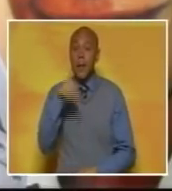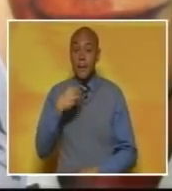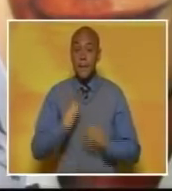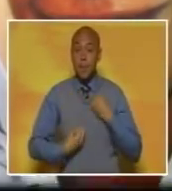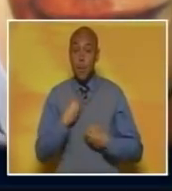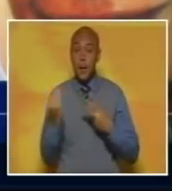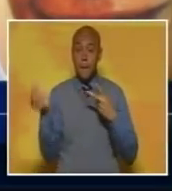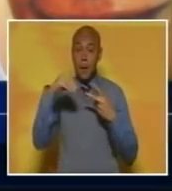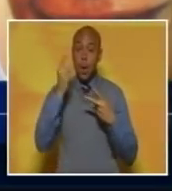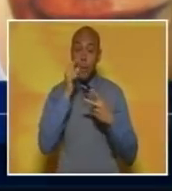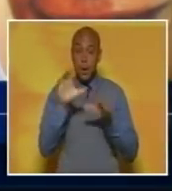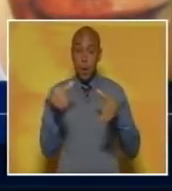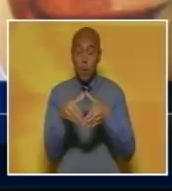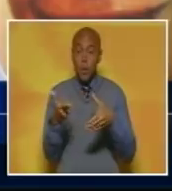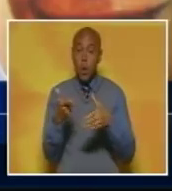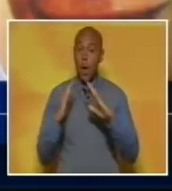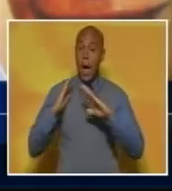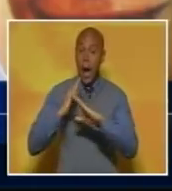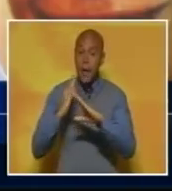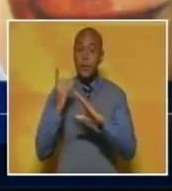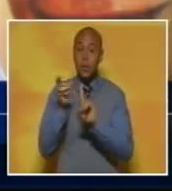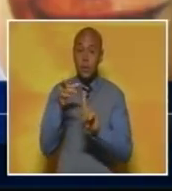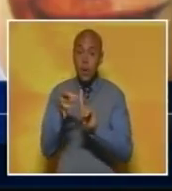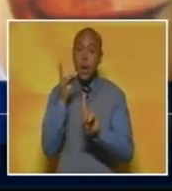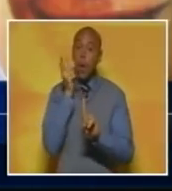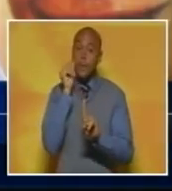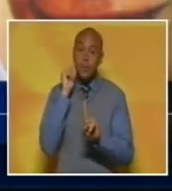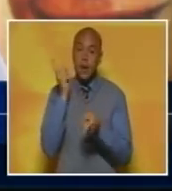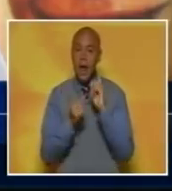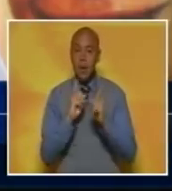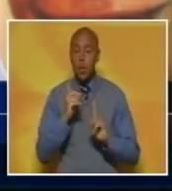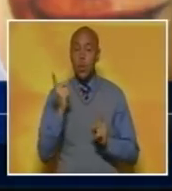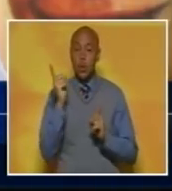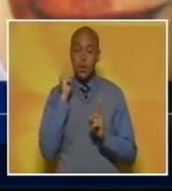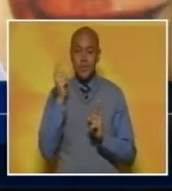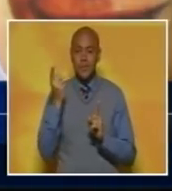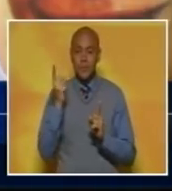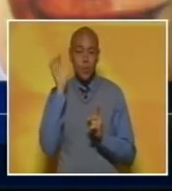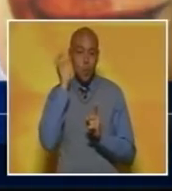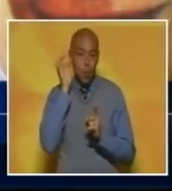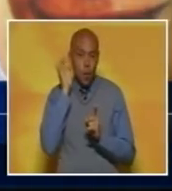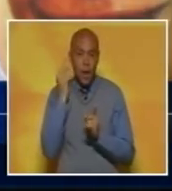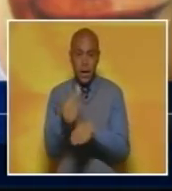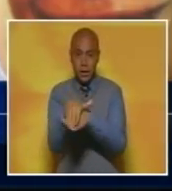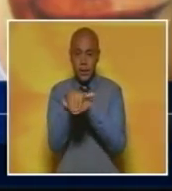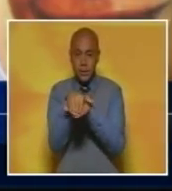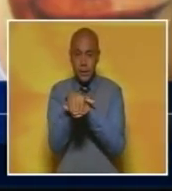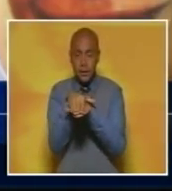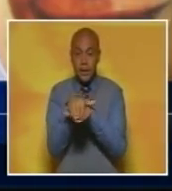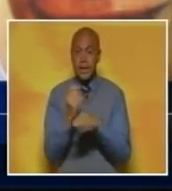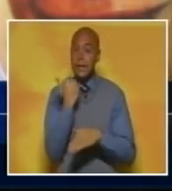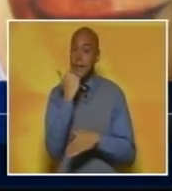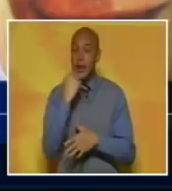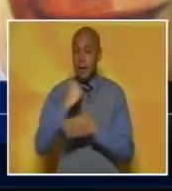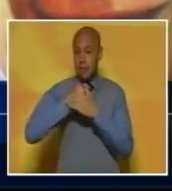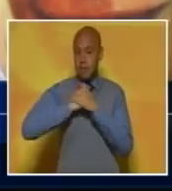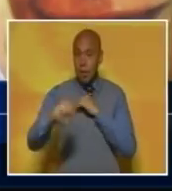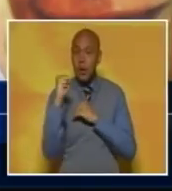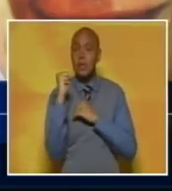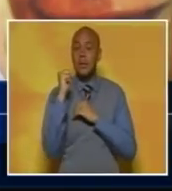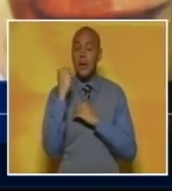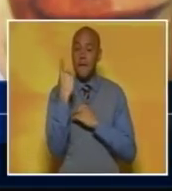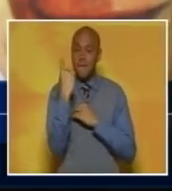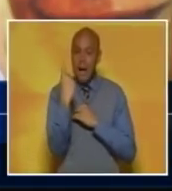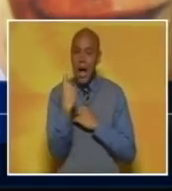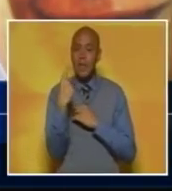preocupación que manifiesta Stop VIH es la discriminación obstétrica que sufren las mujeres a la hora de parir por no contar con el